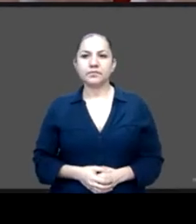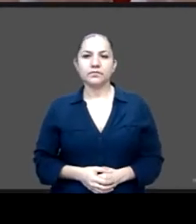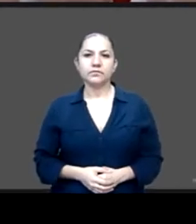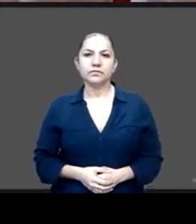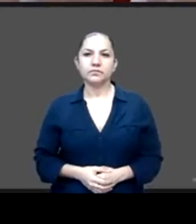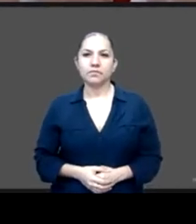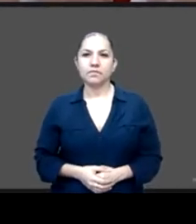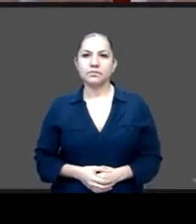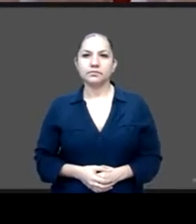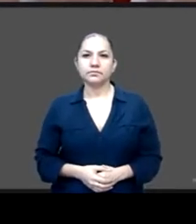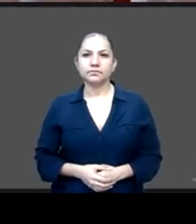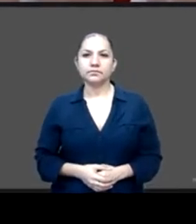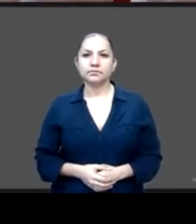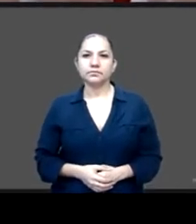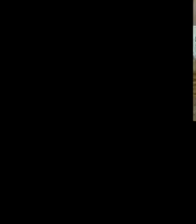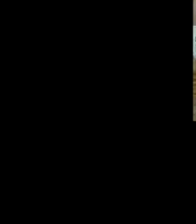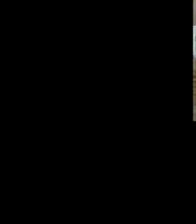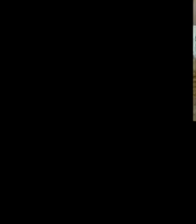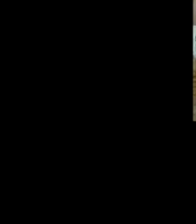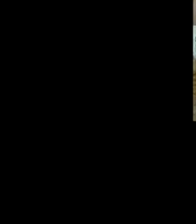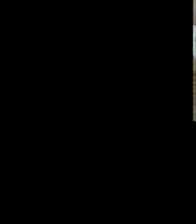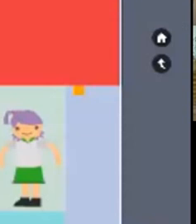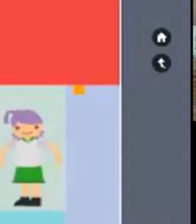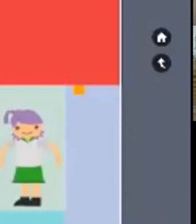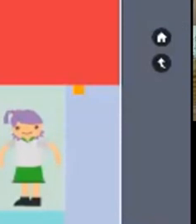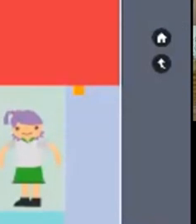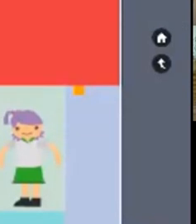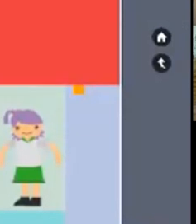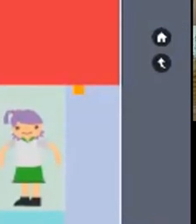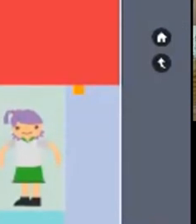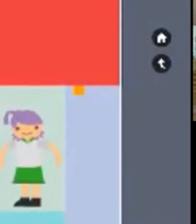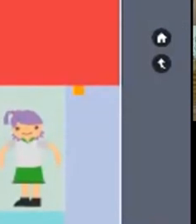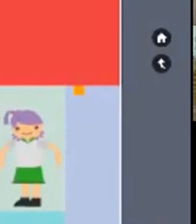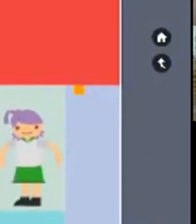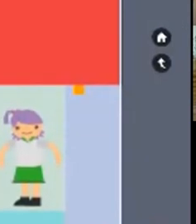Listo. Es que cuando se comparte la pantalla, me parece que hay que poner otra opción. A ver, creo que lo logré.